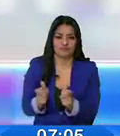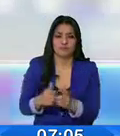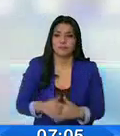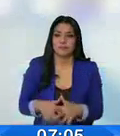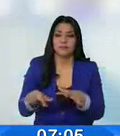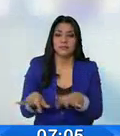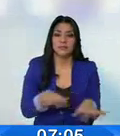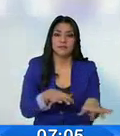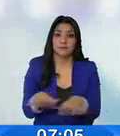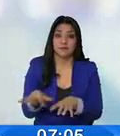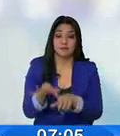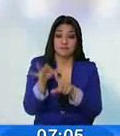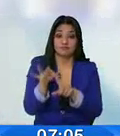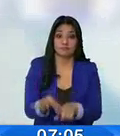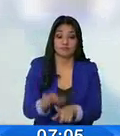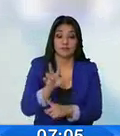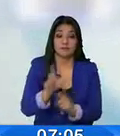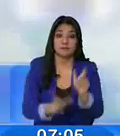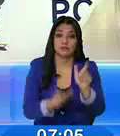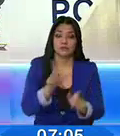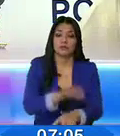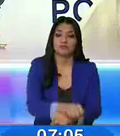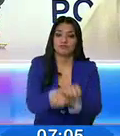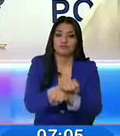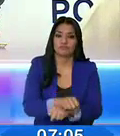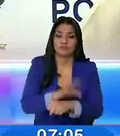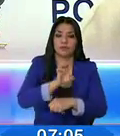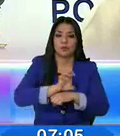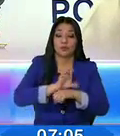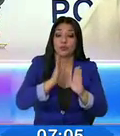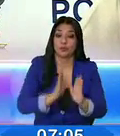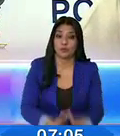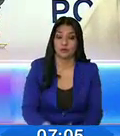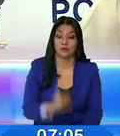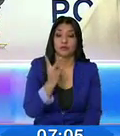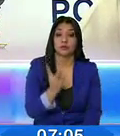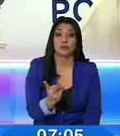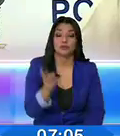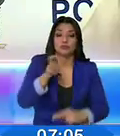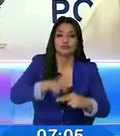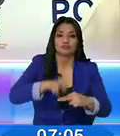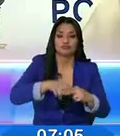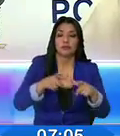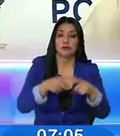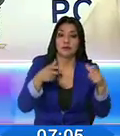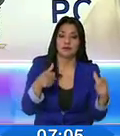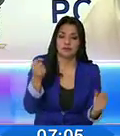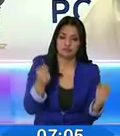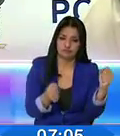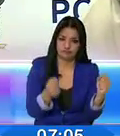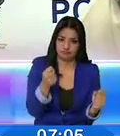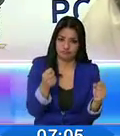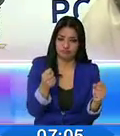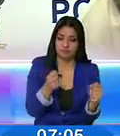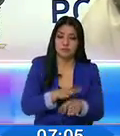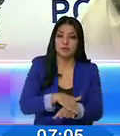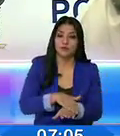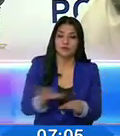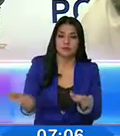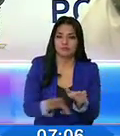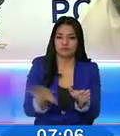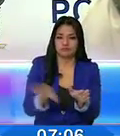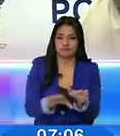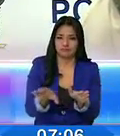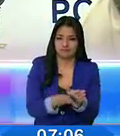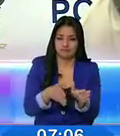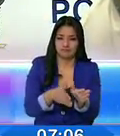en este sitio dejó también 3 detenidos ecuatorianos. 2 que se encontraban en el vehículo grande, producto